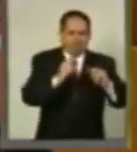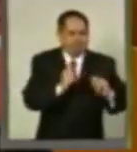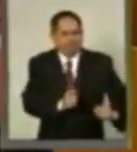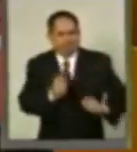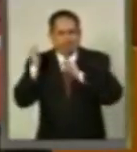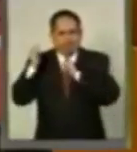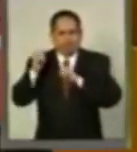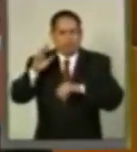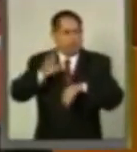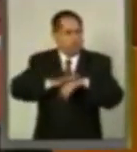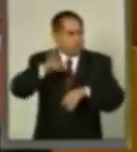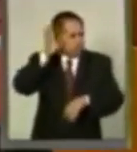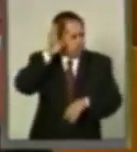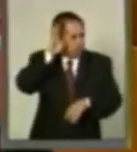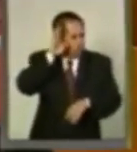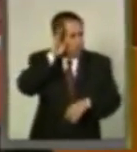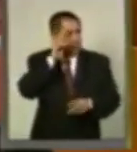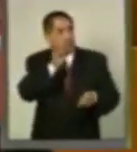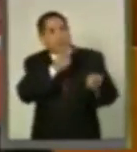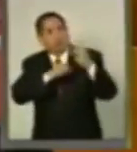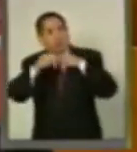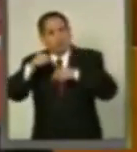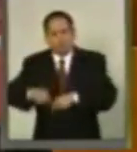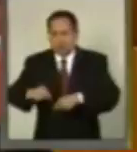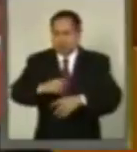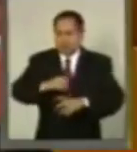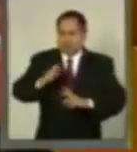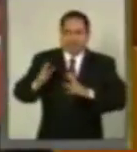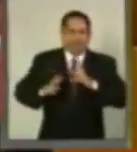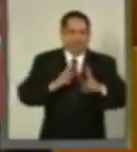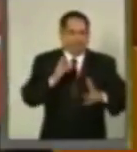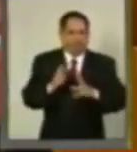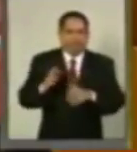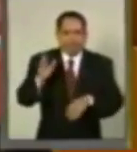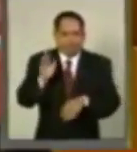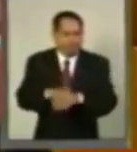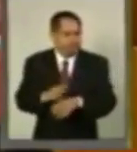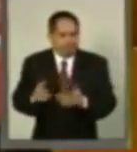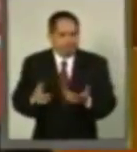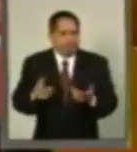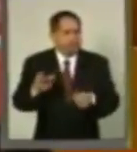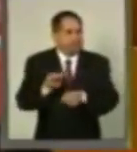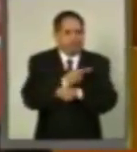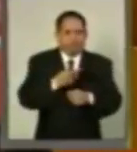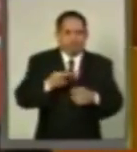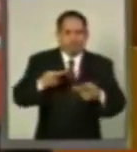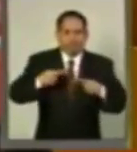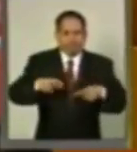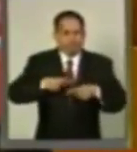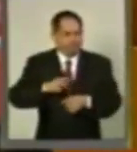se disparen y que esto coloque en una situación de mayor vulnerabilidad a nuestros paisanos que